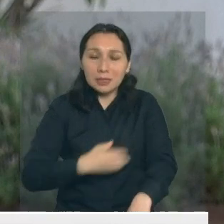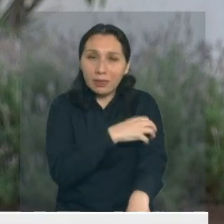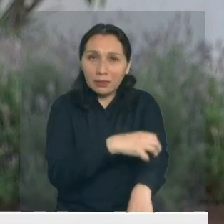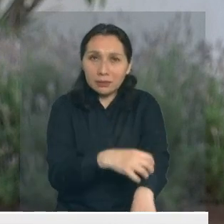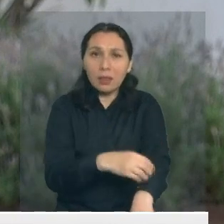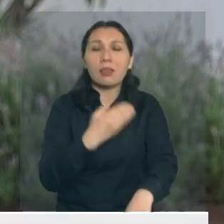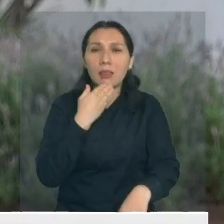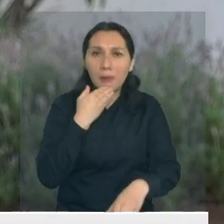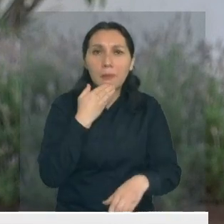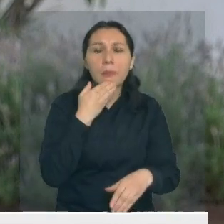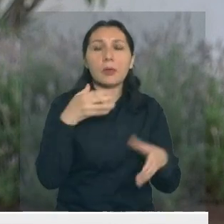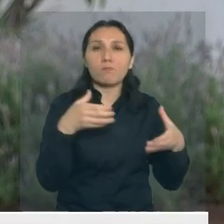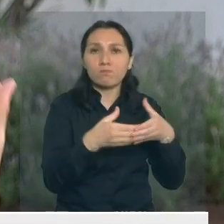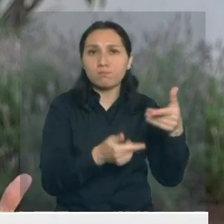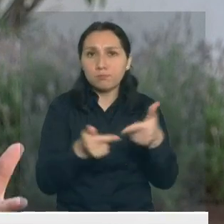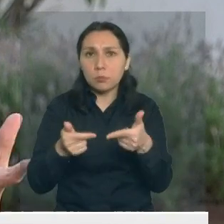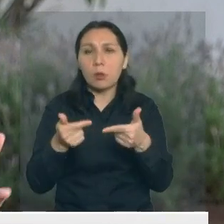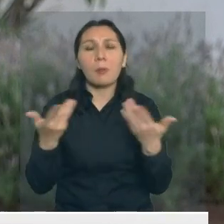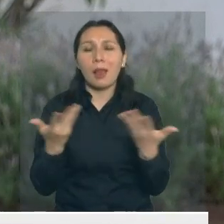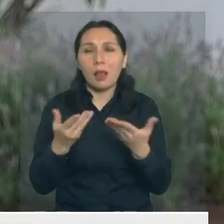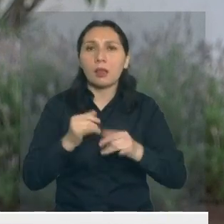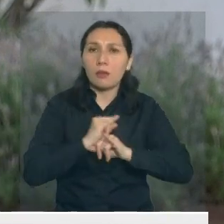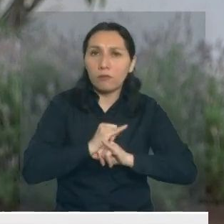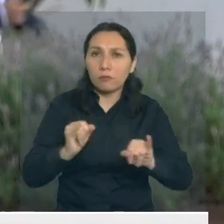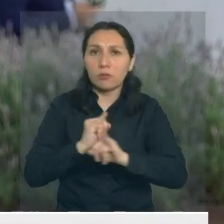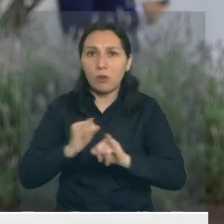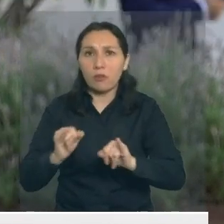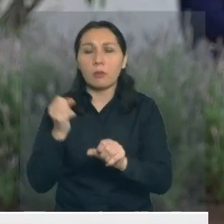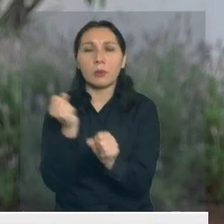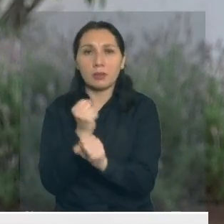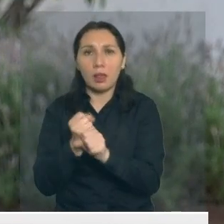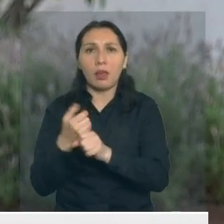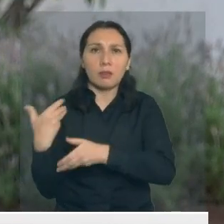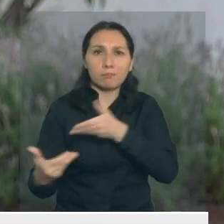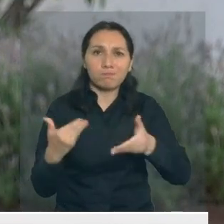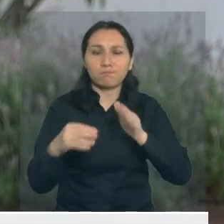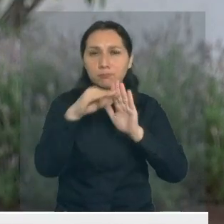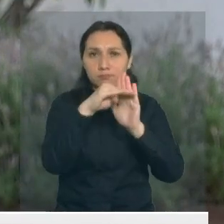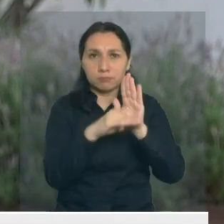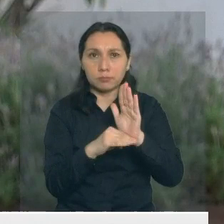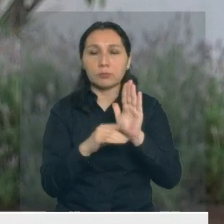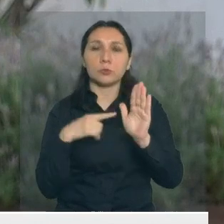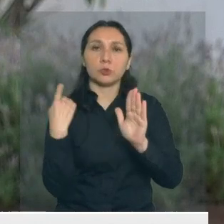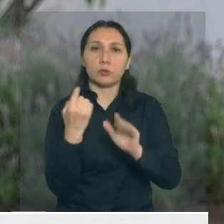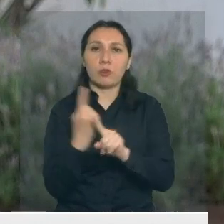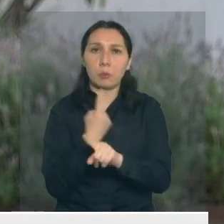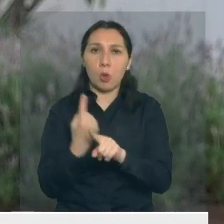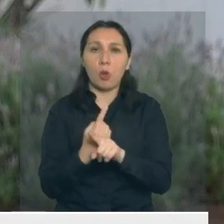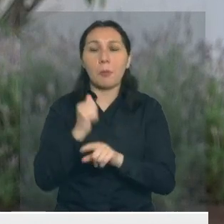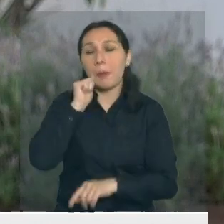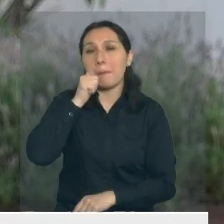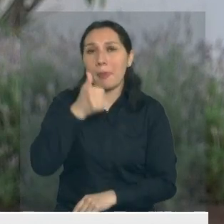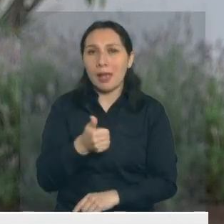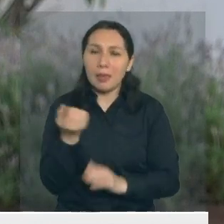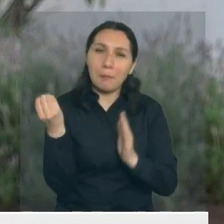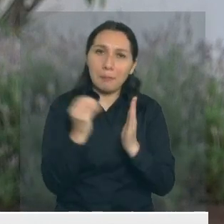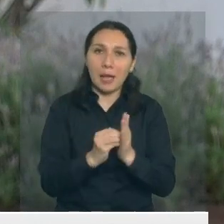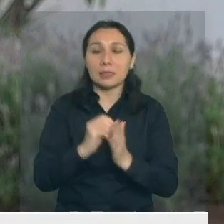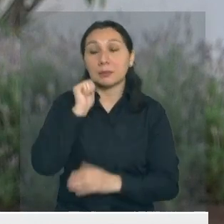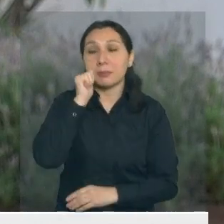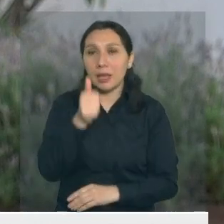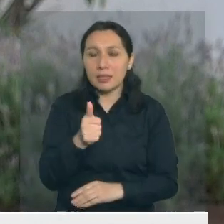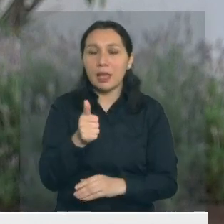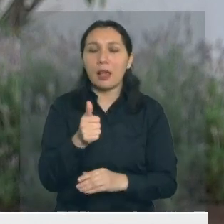bancadas, justamente para seguir desplegando este trabajo y esta agenda que vamos a conversar el día de mañana y reforzar el día de